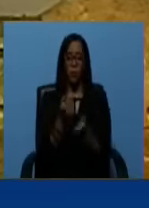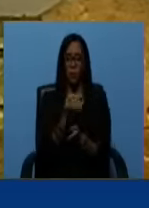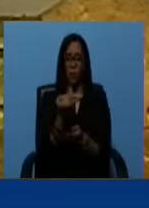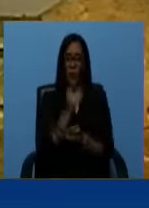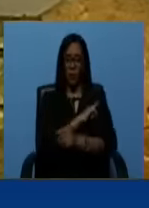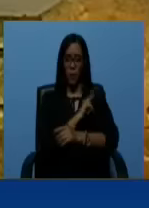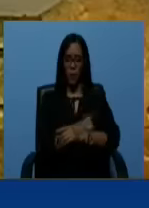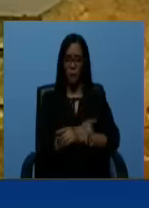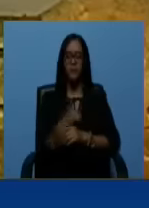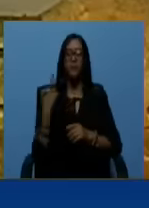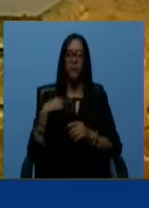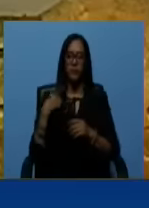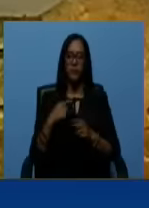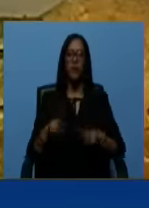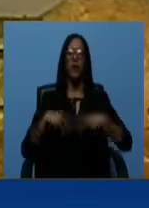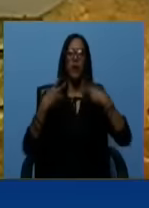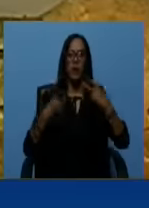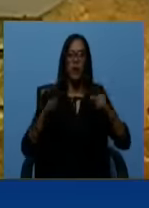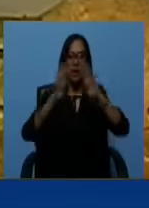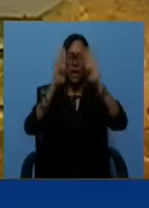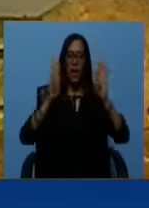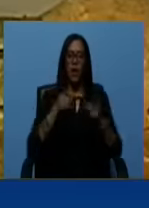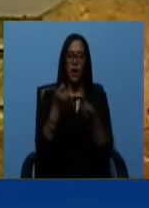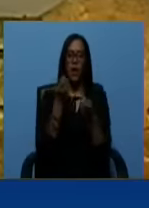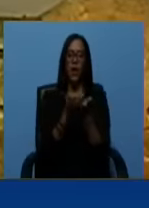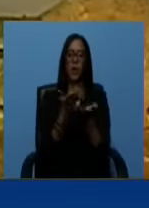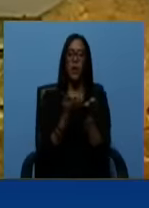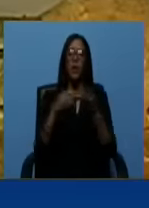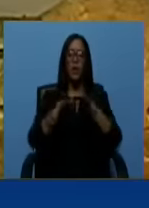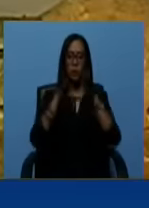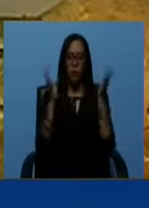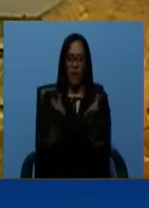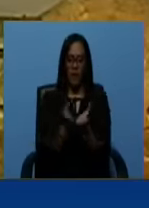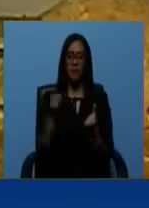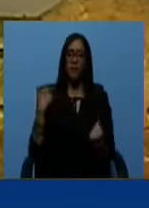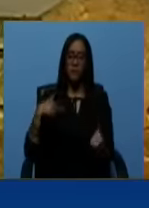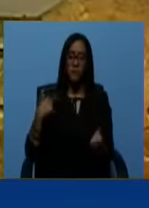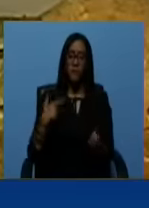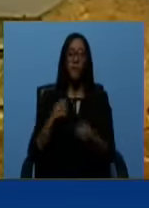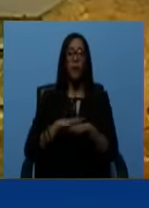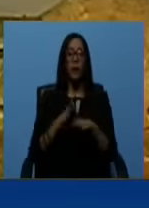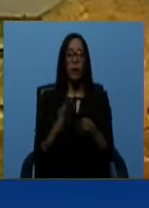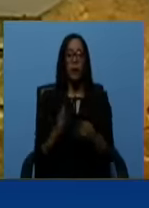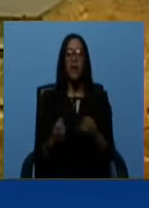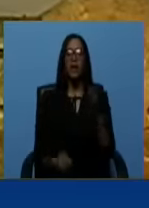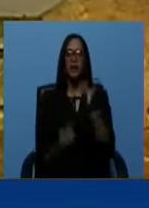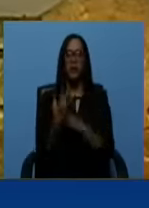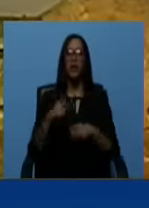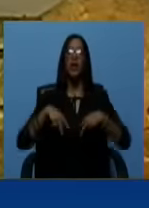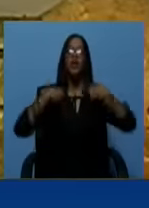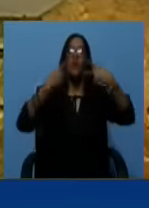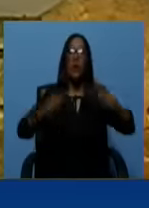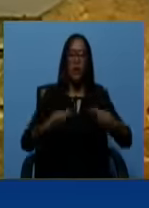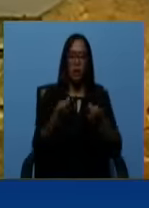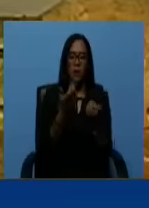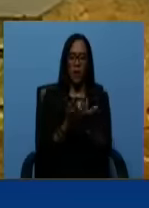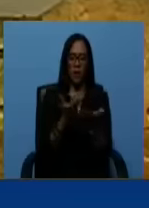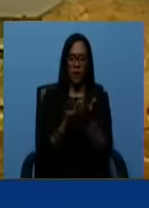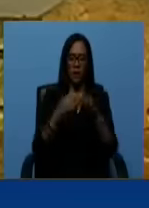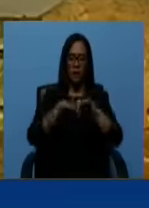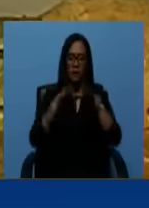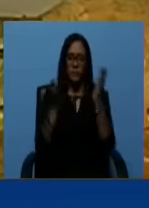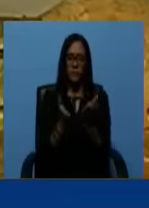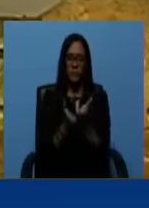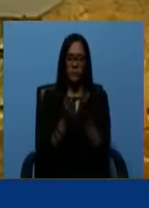Tenemos una nueva geoeconomía mundial, porque ha surgido una nueva economía mundial.